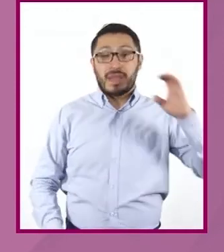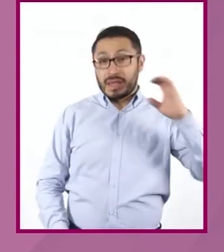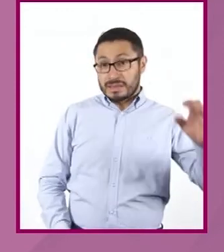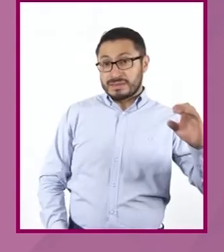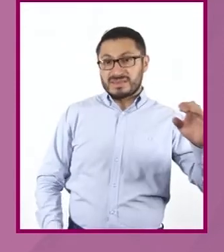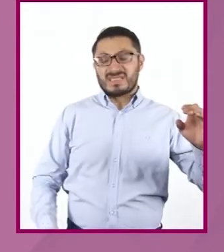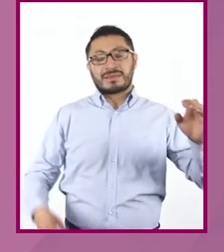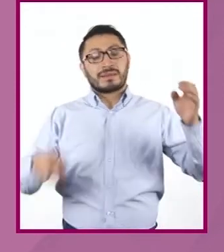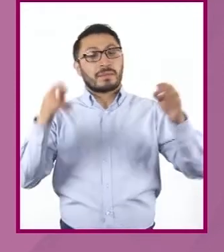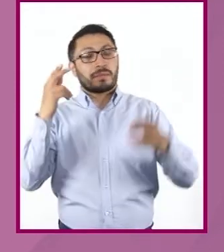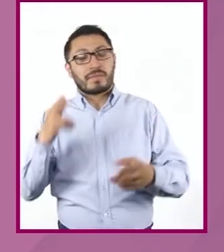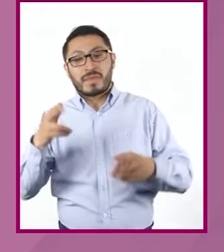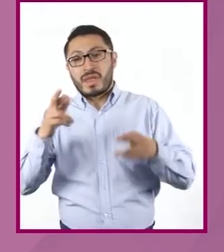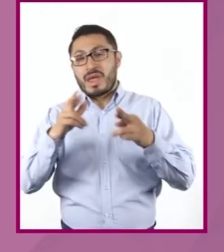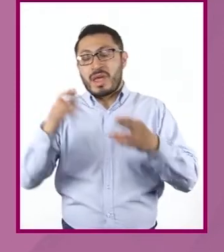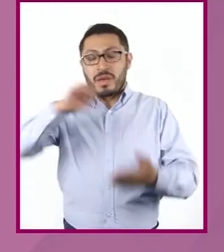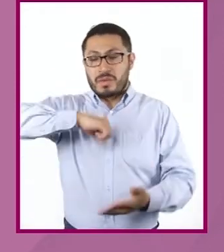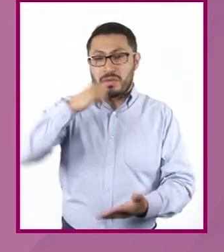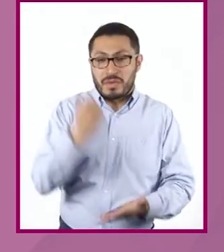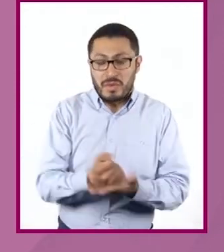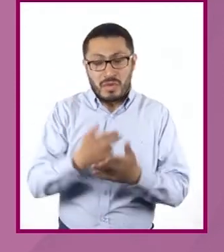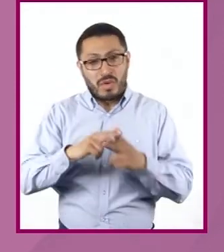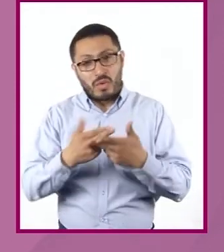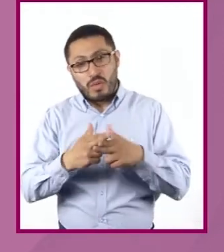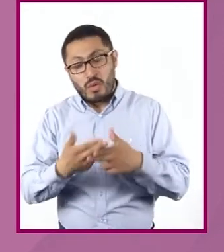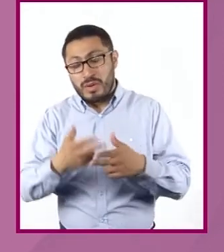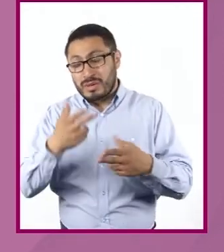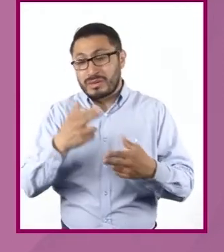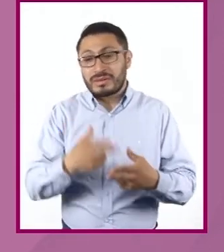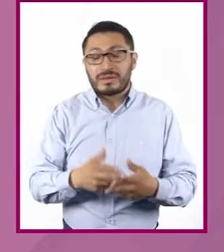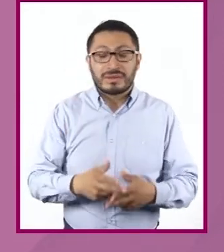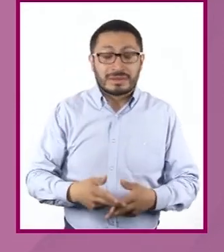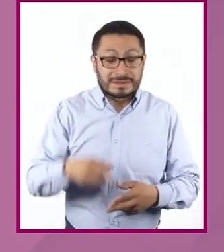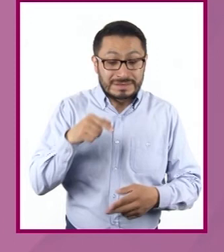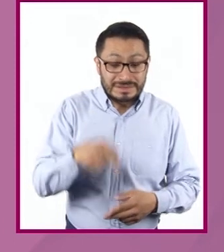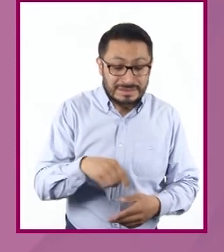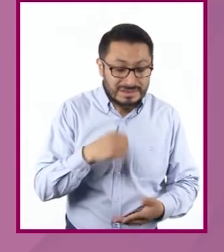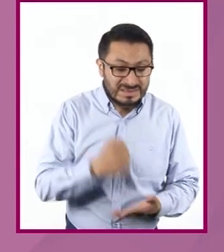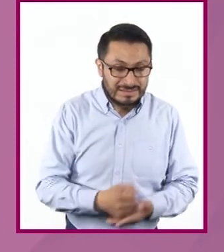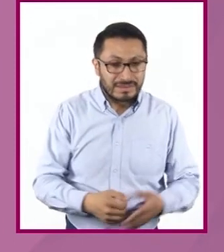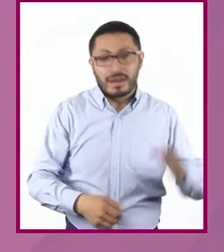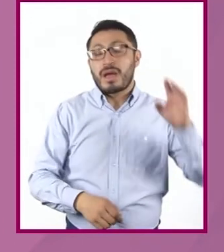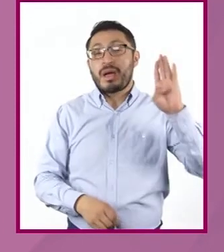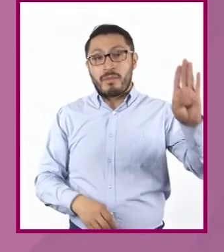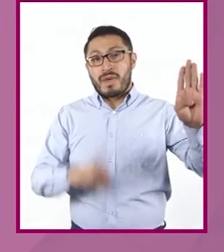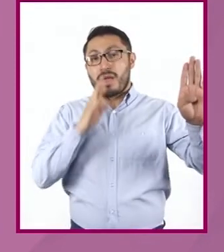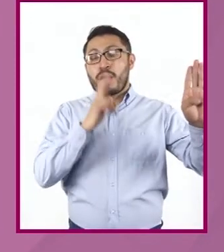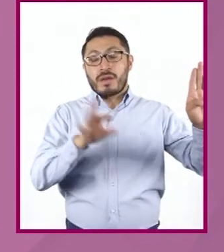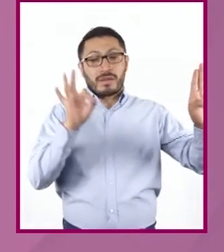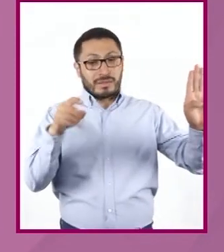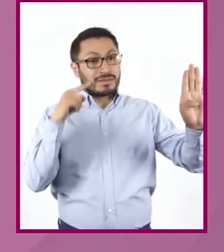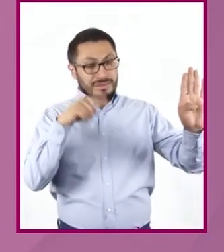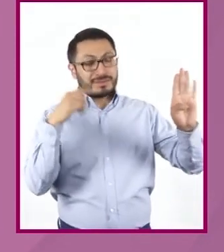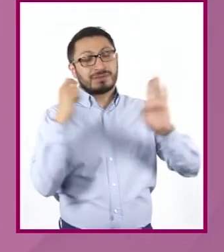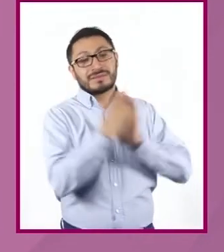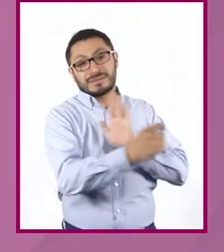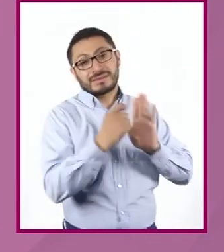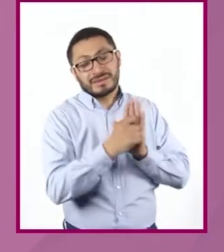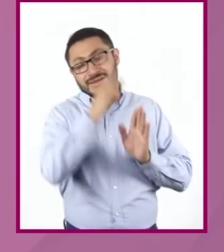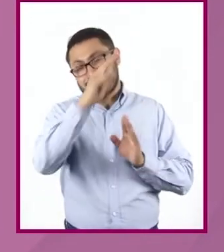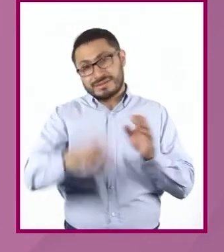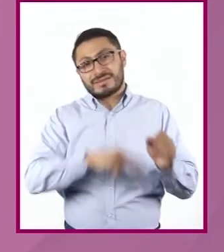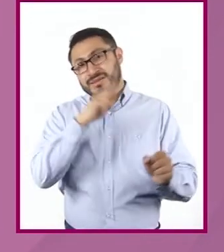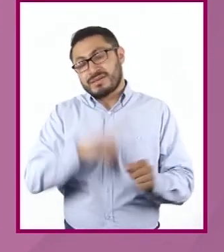de inquilinos. La respuesta correcta es B. Por lo tanto, subrayaremos. Es normal que